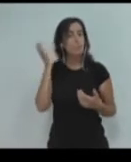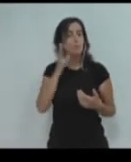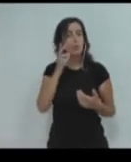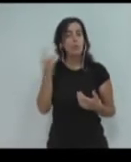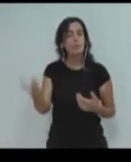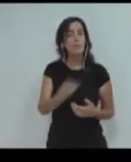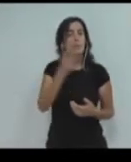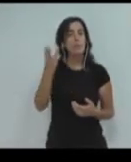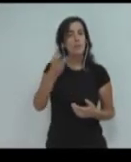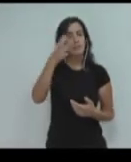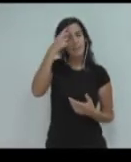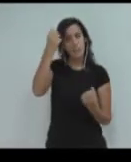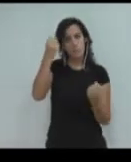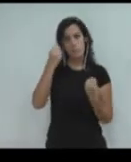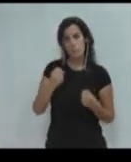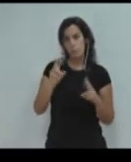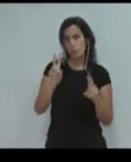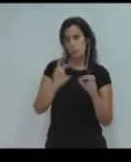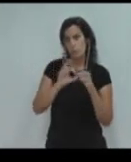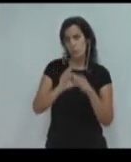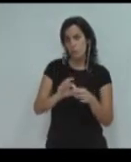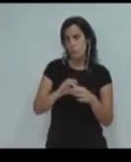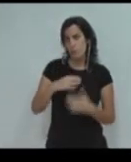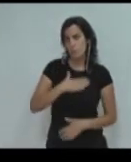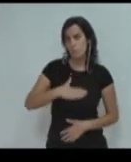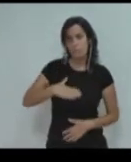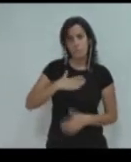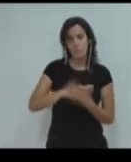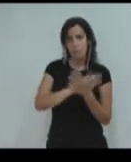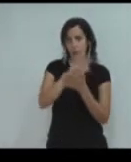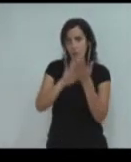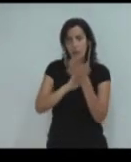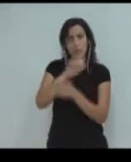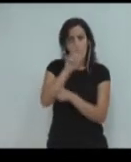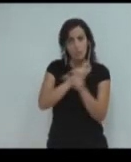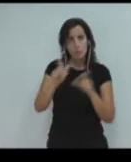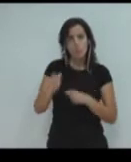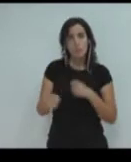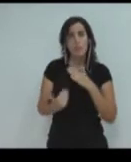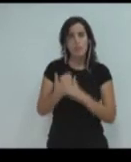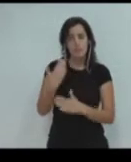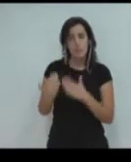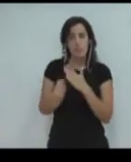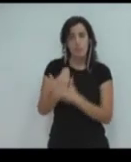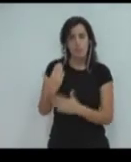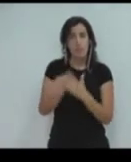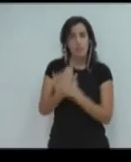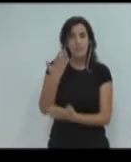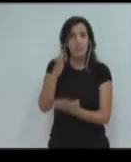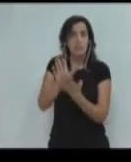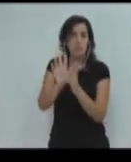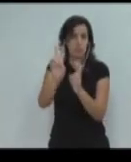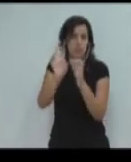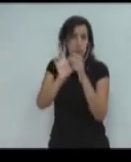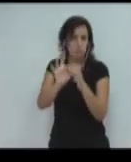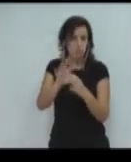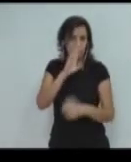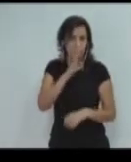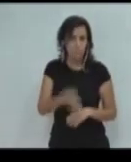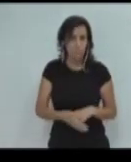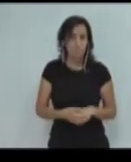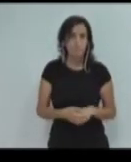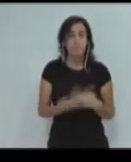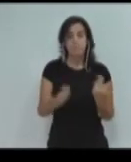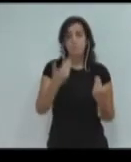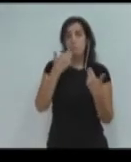en este tema y da gusto además hablar con personas que en el día a día se enfrentan al tema del que estás hablando, ¿no? Entonces, bueno,